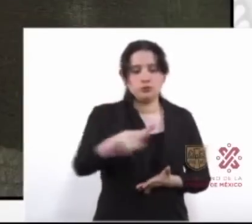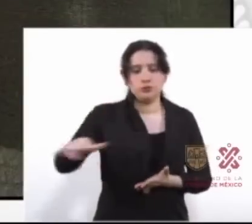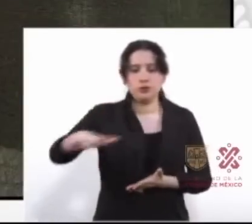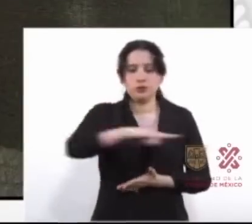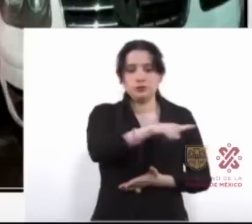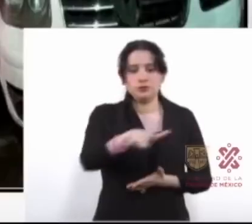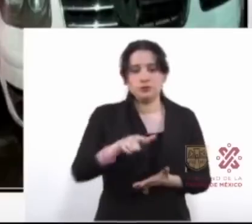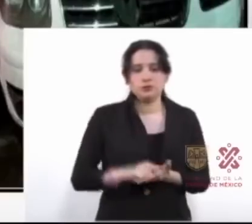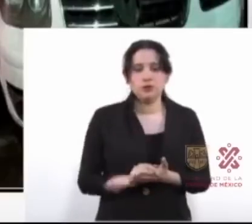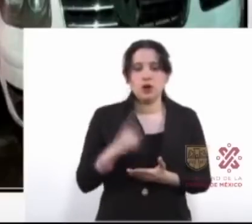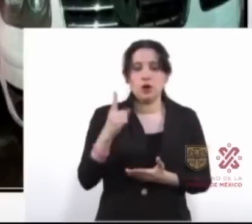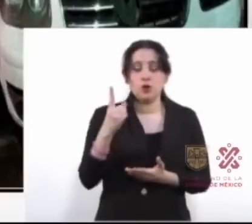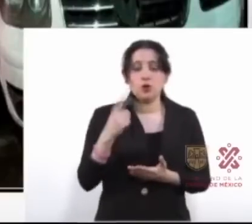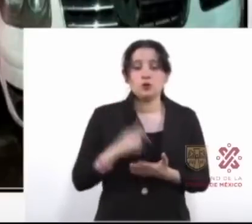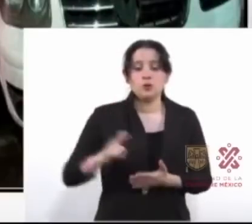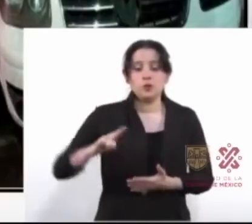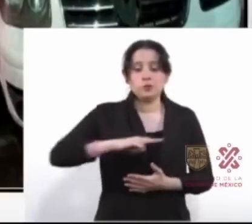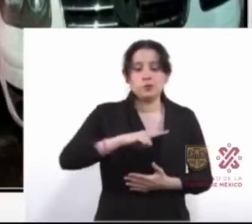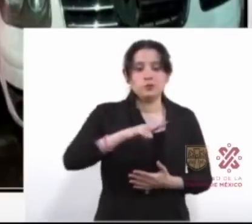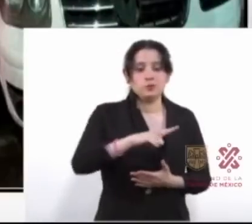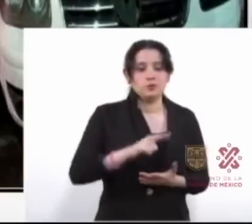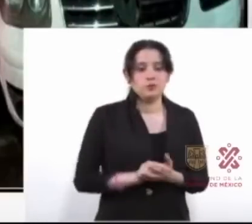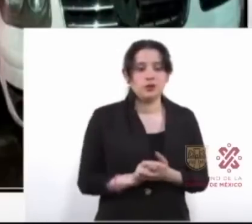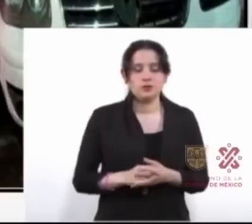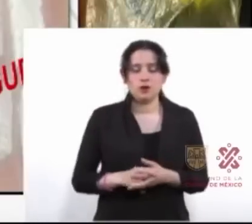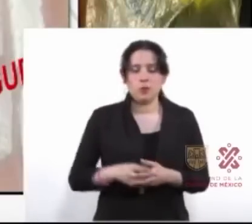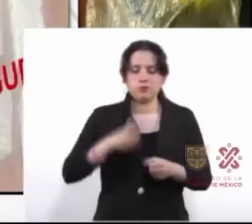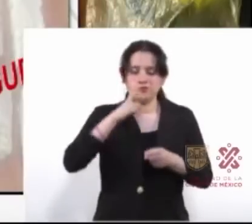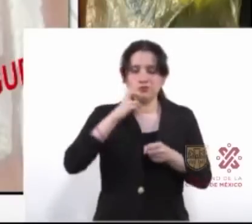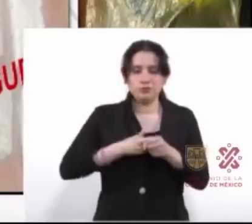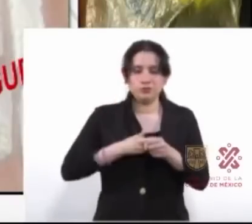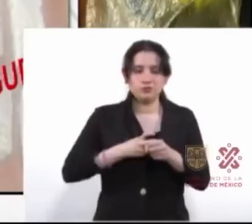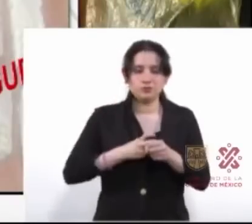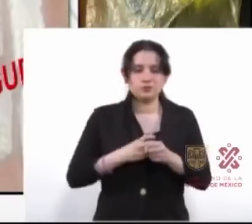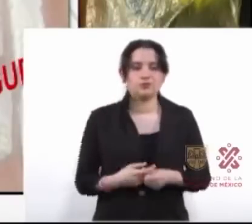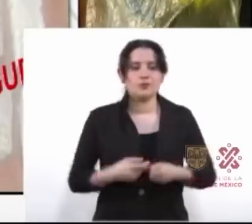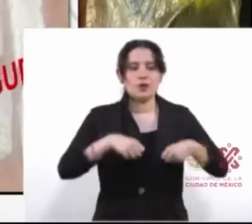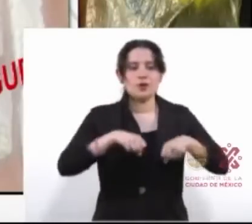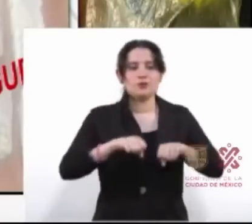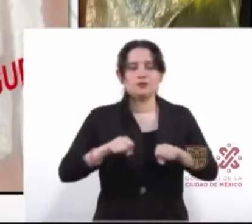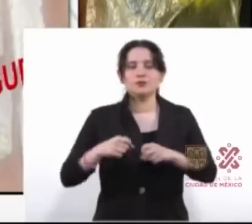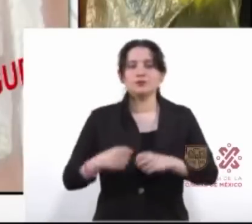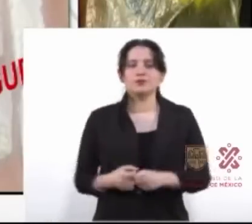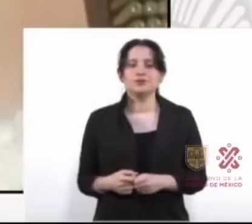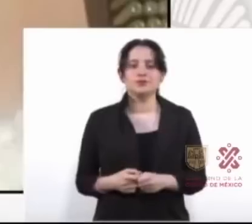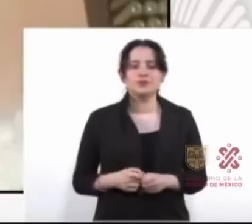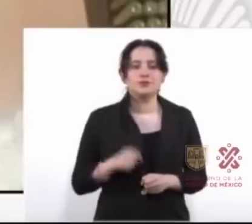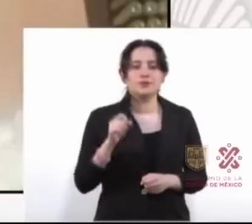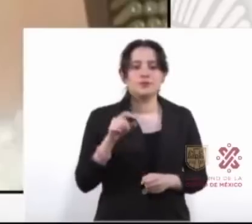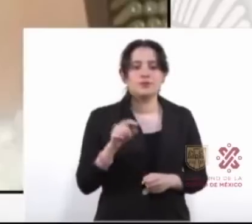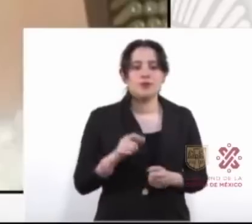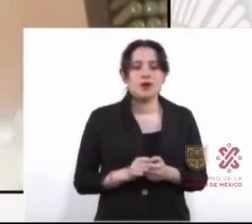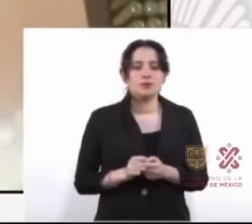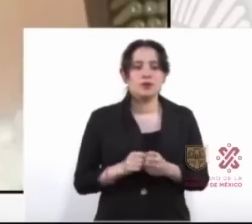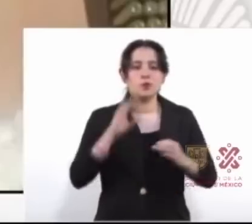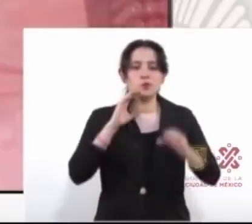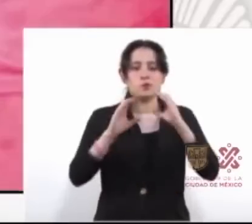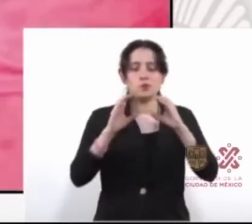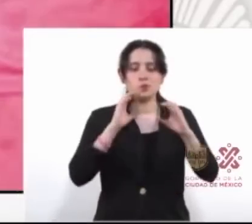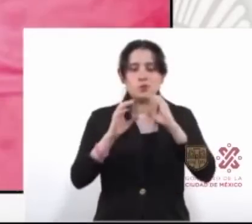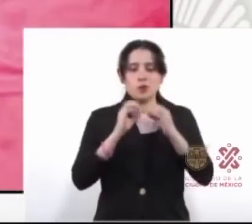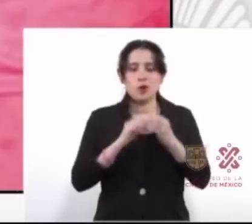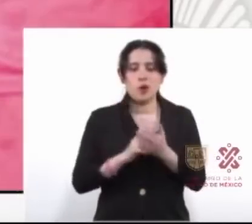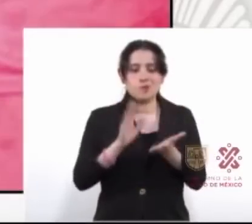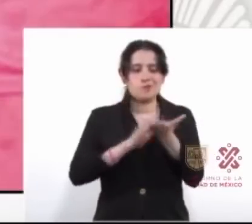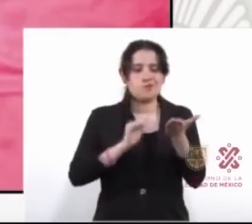es un vehículo blindado, 5 motocicletas, diversos dispositivos electrónicos y de comunicación,